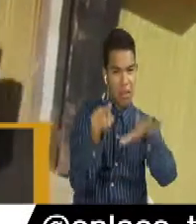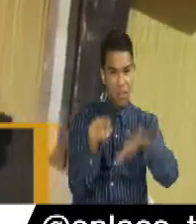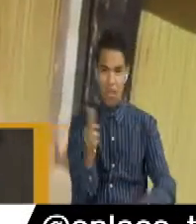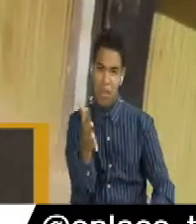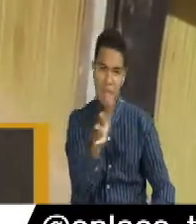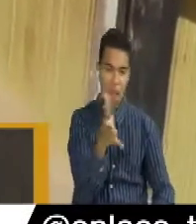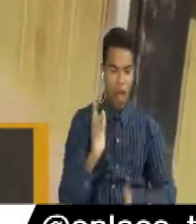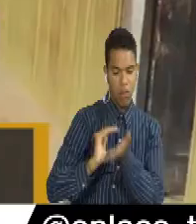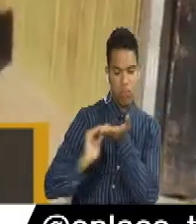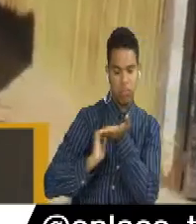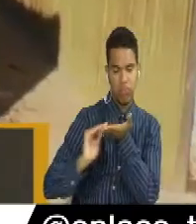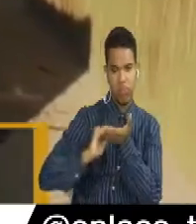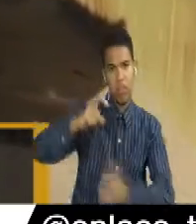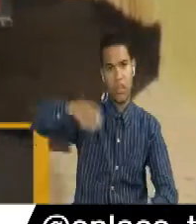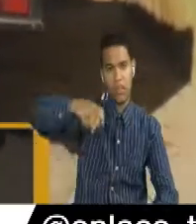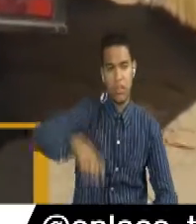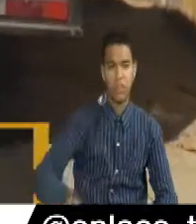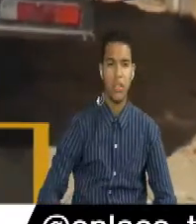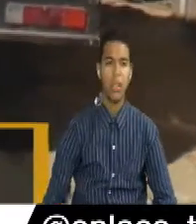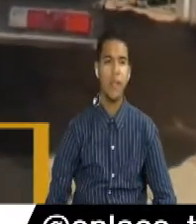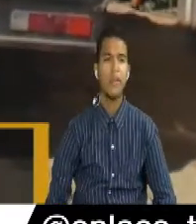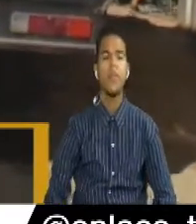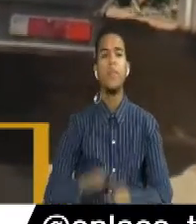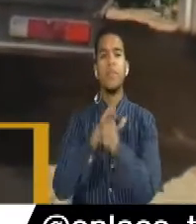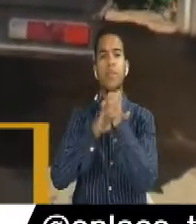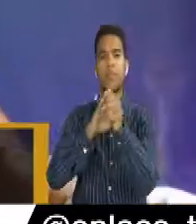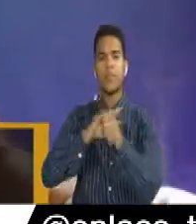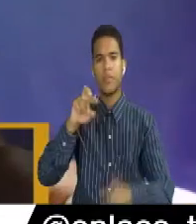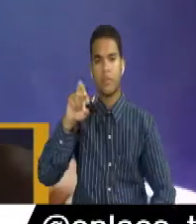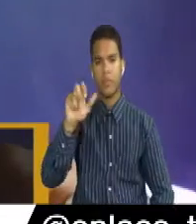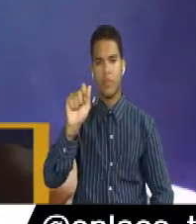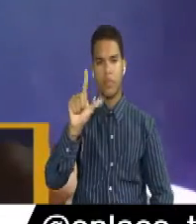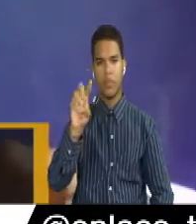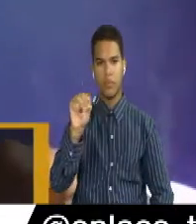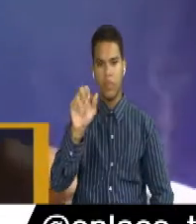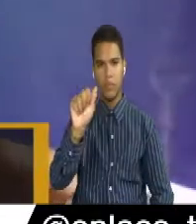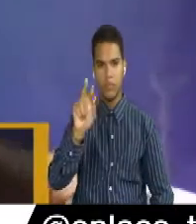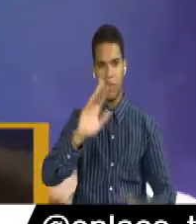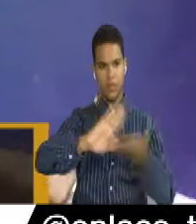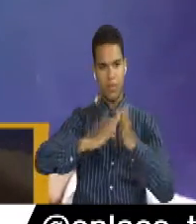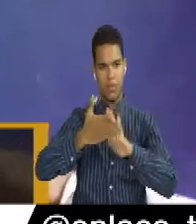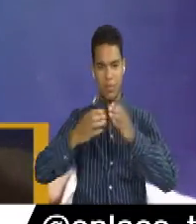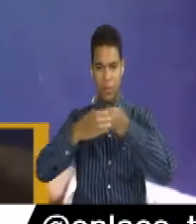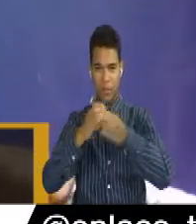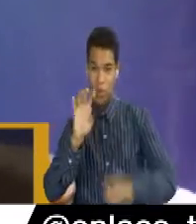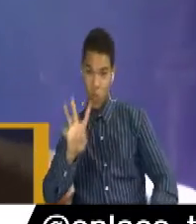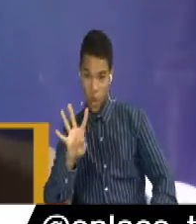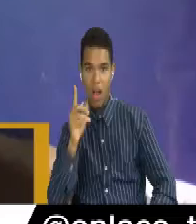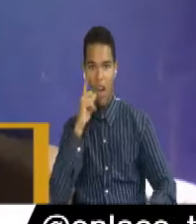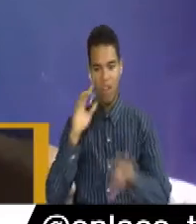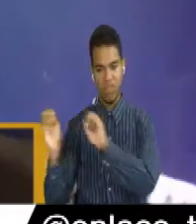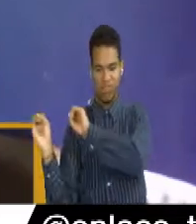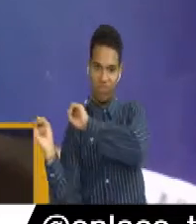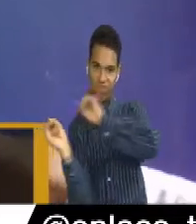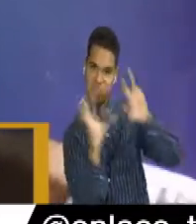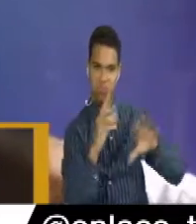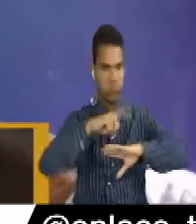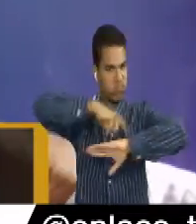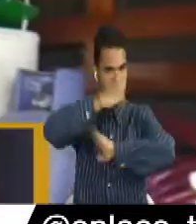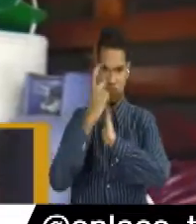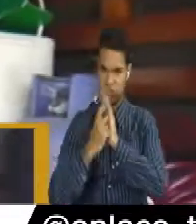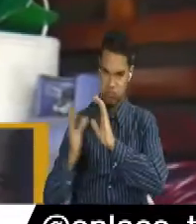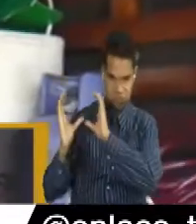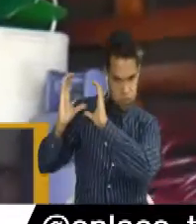Comuna 4 fue trasladada esta familia con todos sus enseres. La Armada nos está ayudando con el trasteo